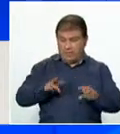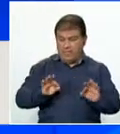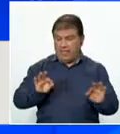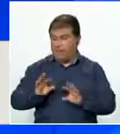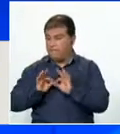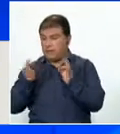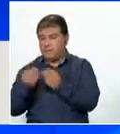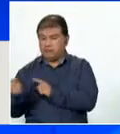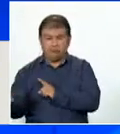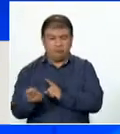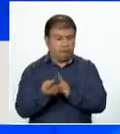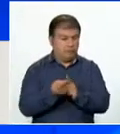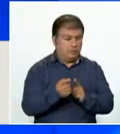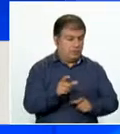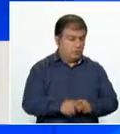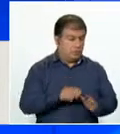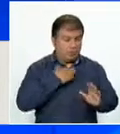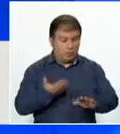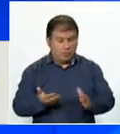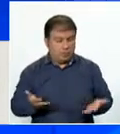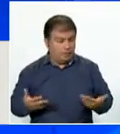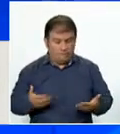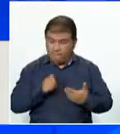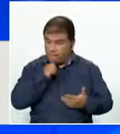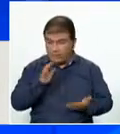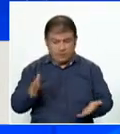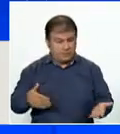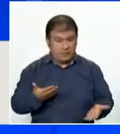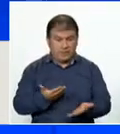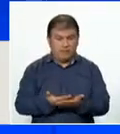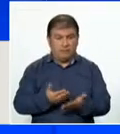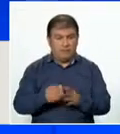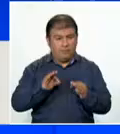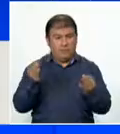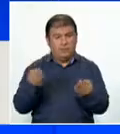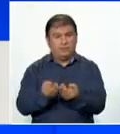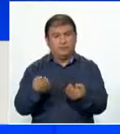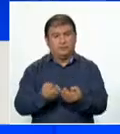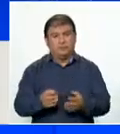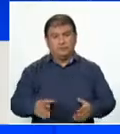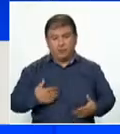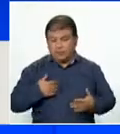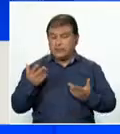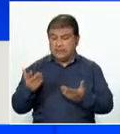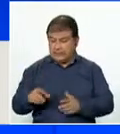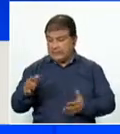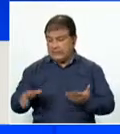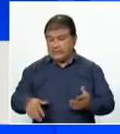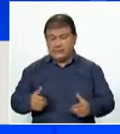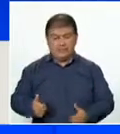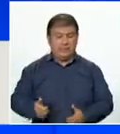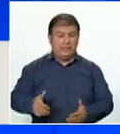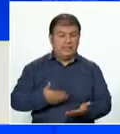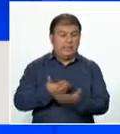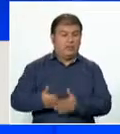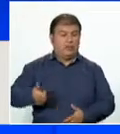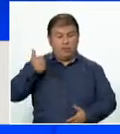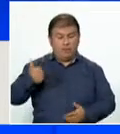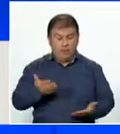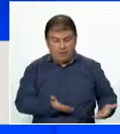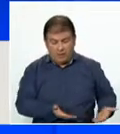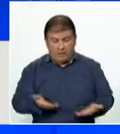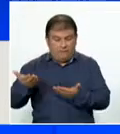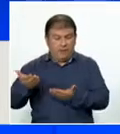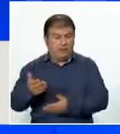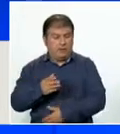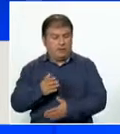familiar de esta persona. Aún no llega. Bueno, vamos a esperar en todo caso que lleguen las autoridades para hacer el levantamiento del cadáver,